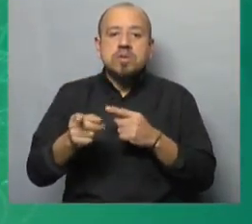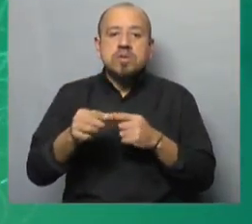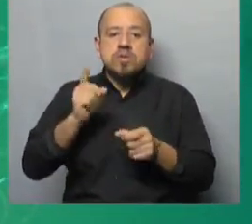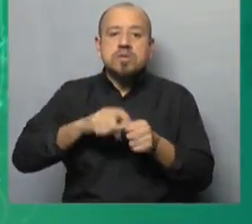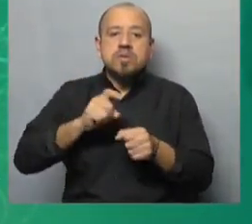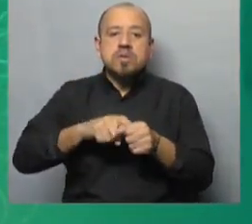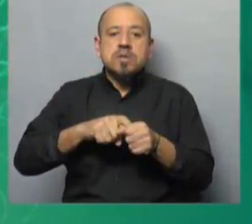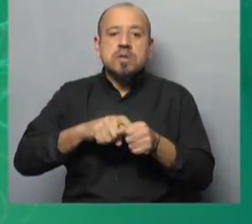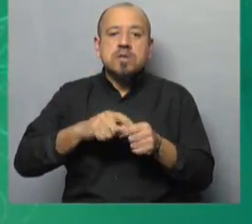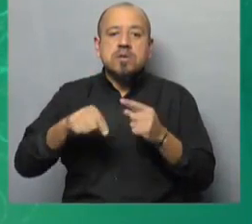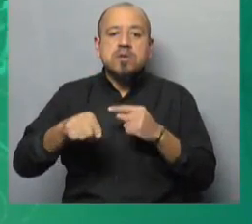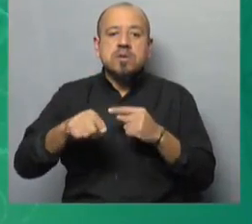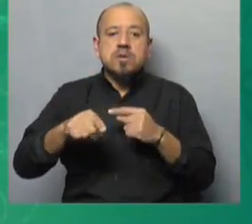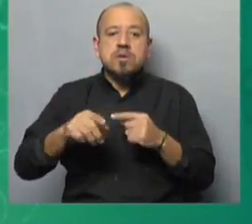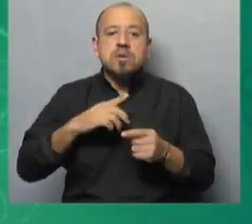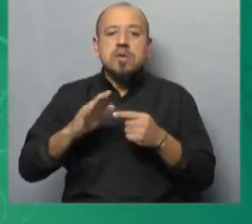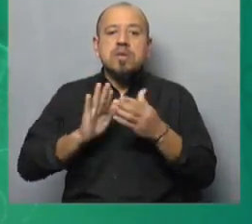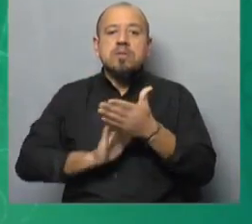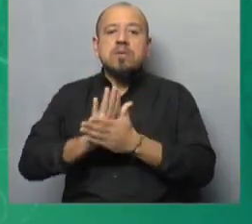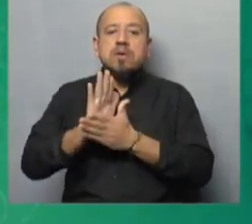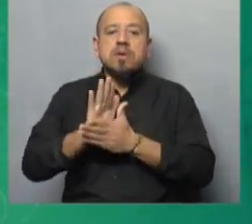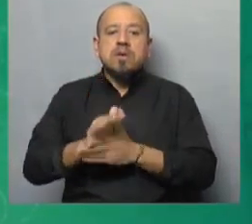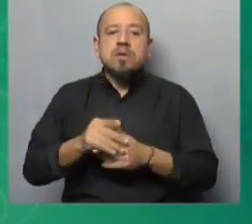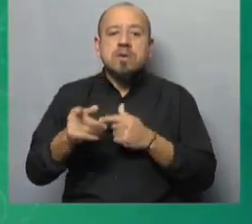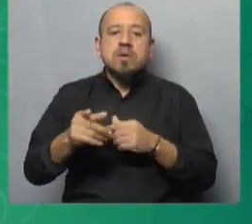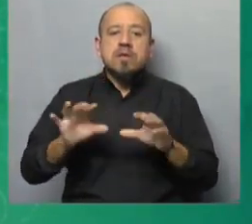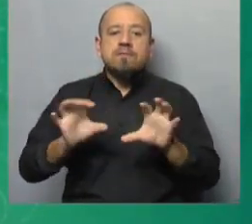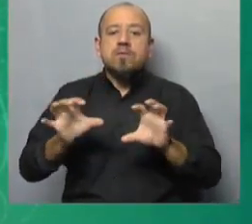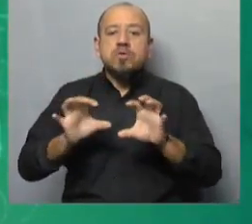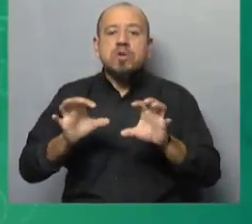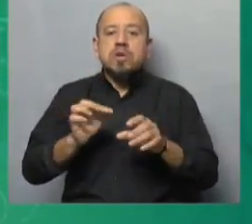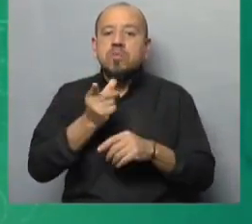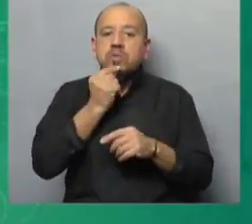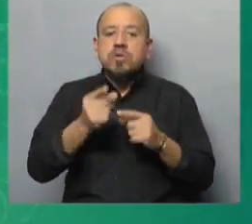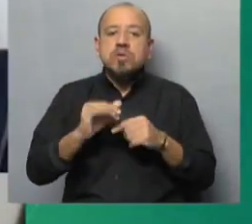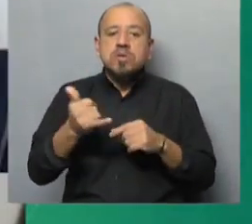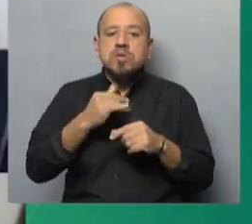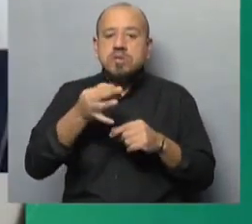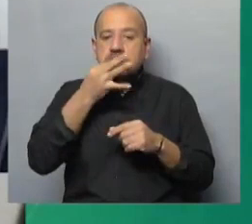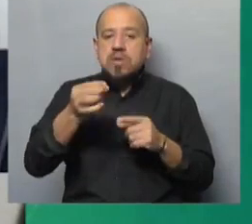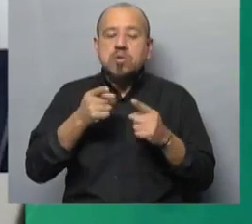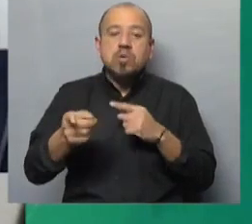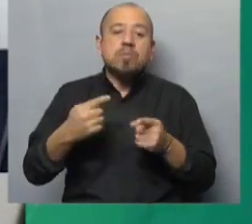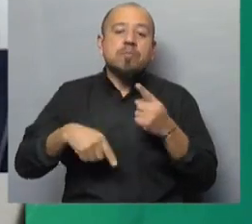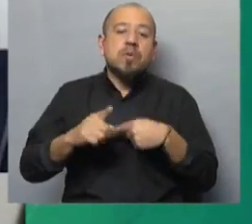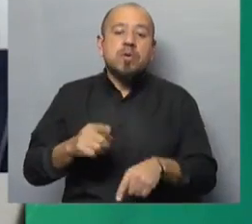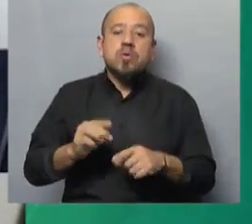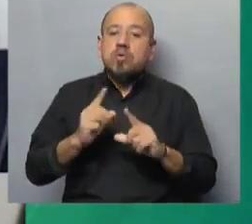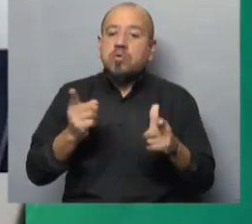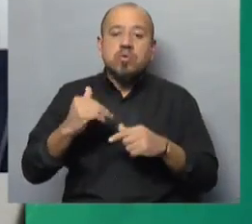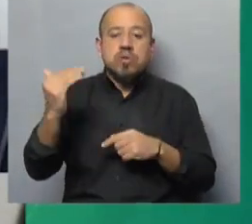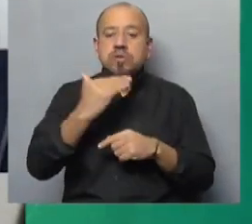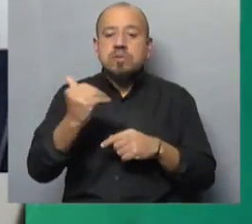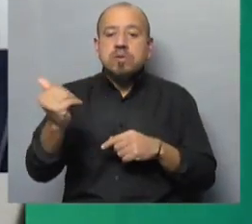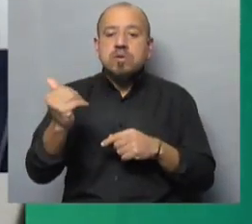se informó esta mañana a mb de noticias que la funcionaria policial ya declaró en actas aunque todavía no fue citada a